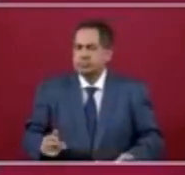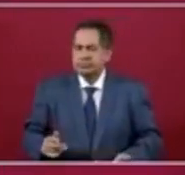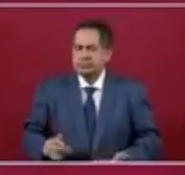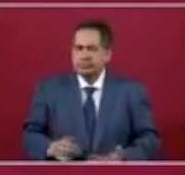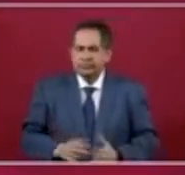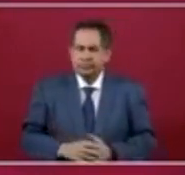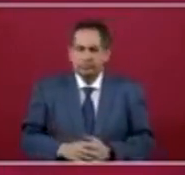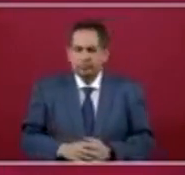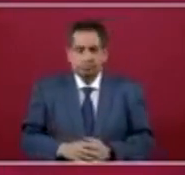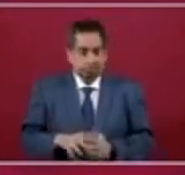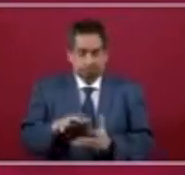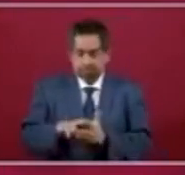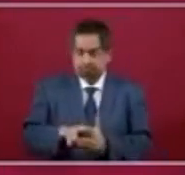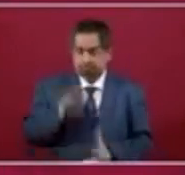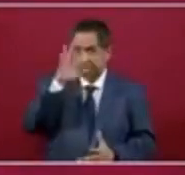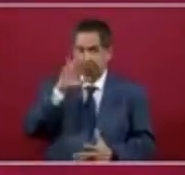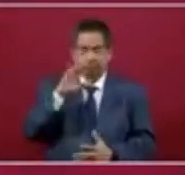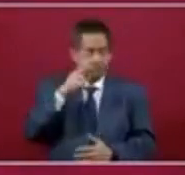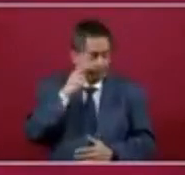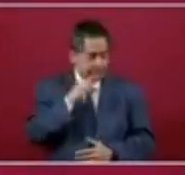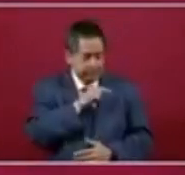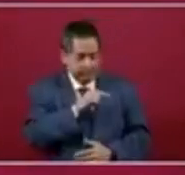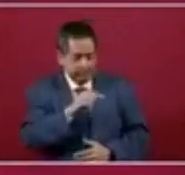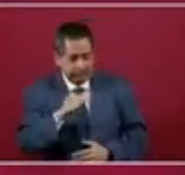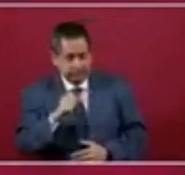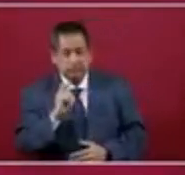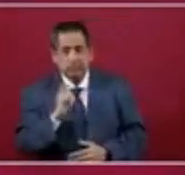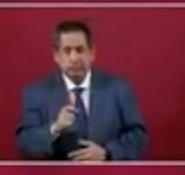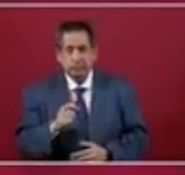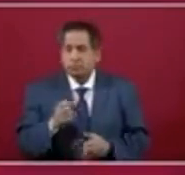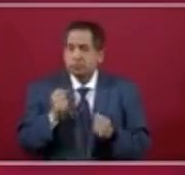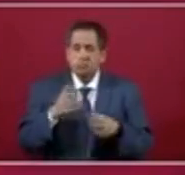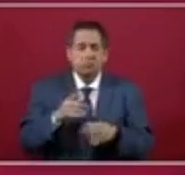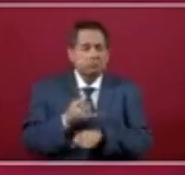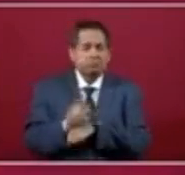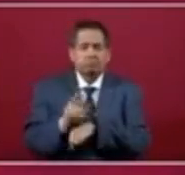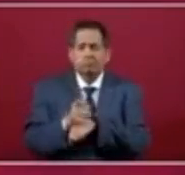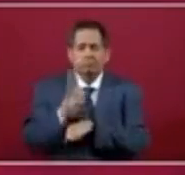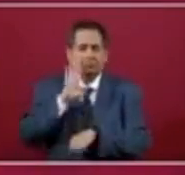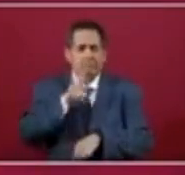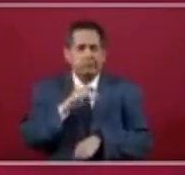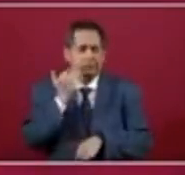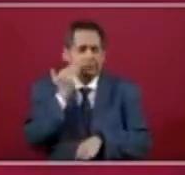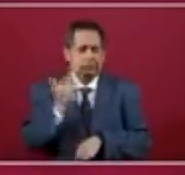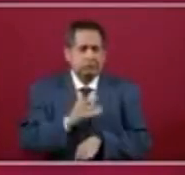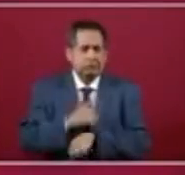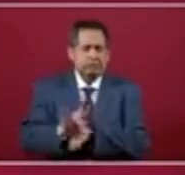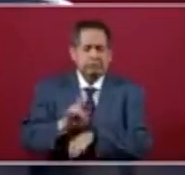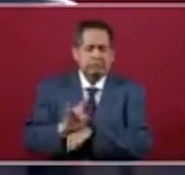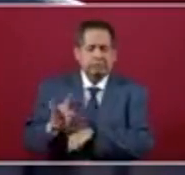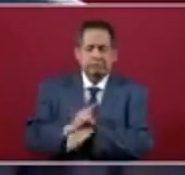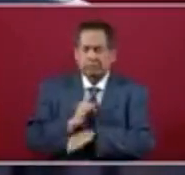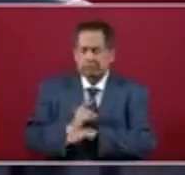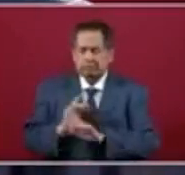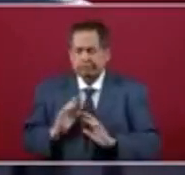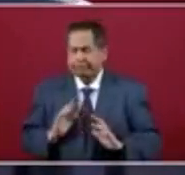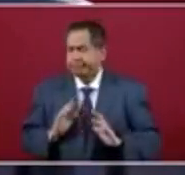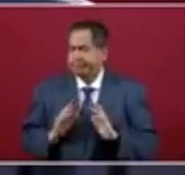y en la mayoría de los casos muchas irregularidades, y además